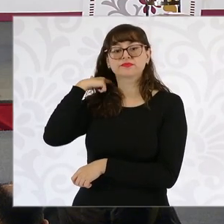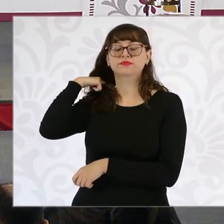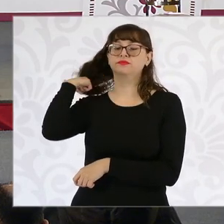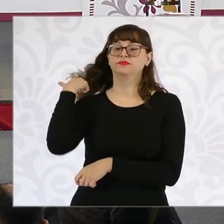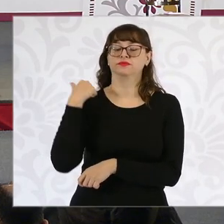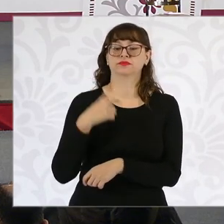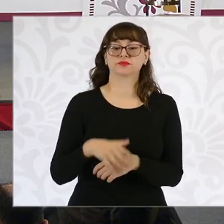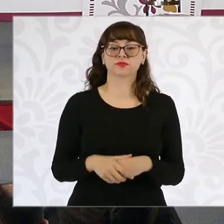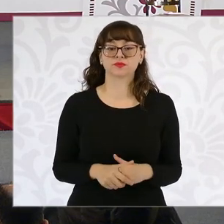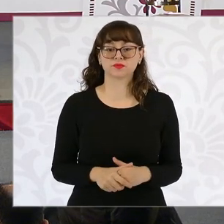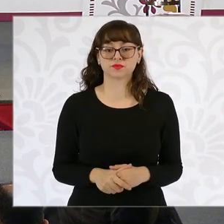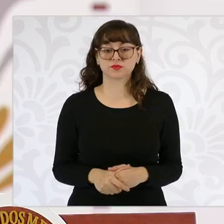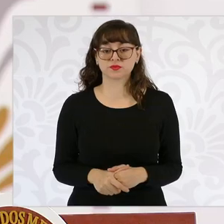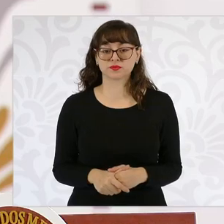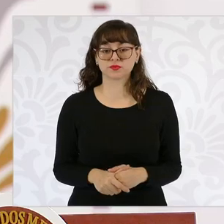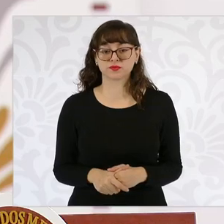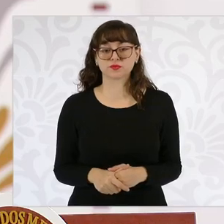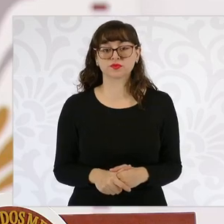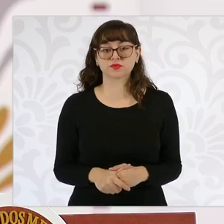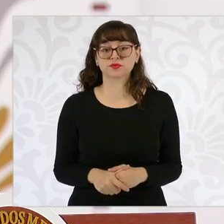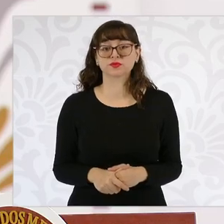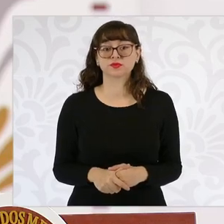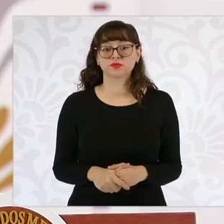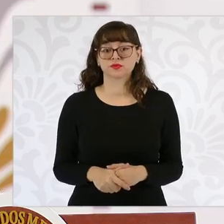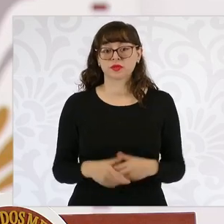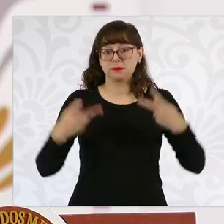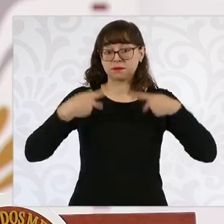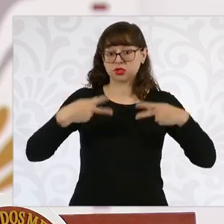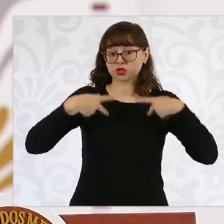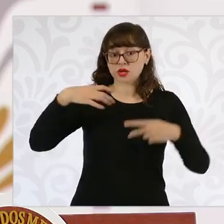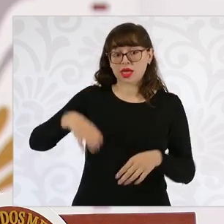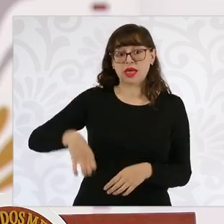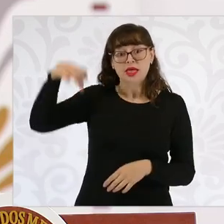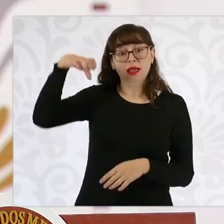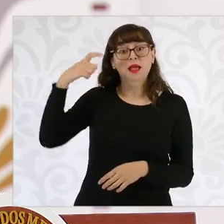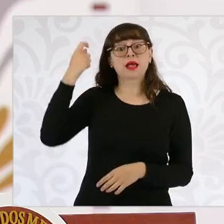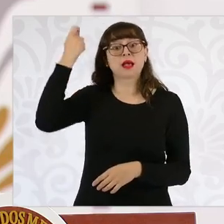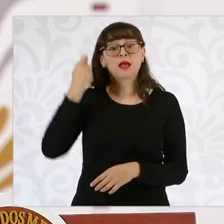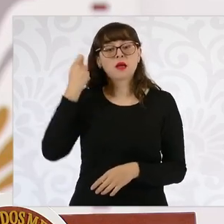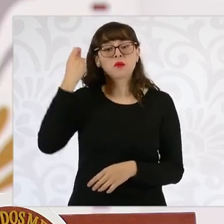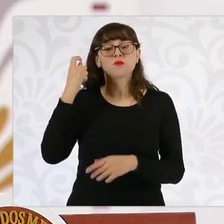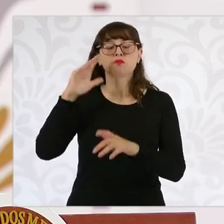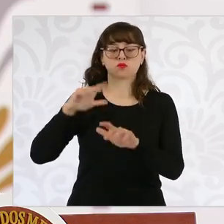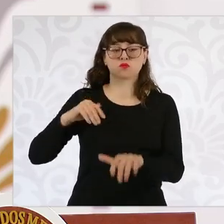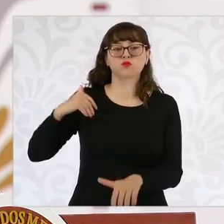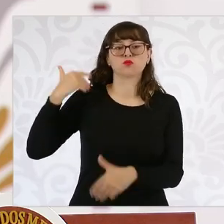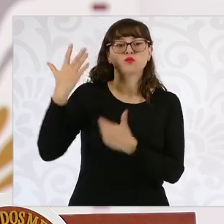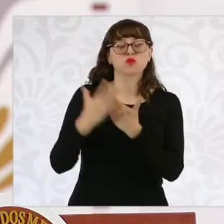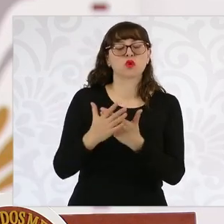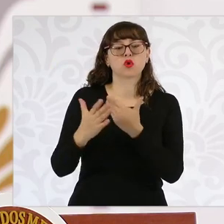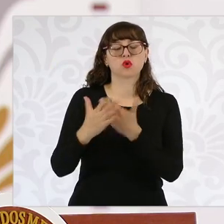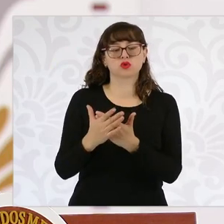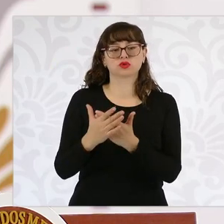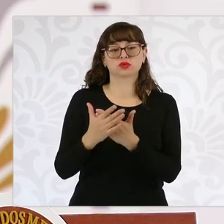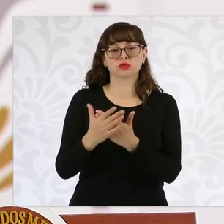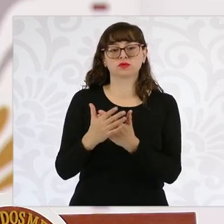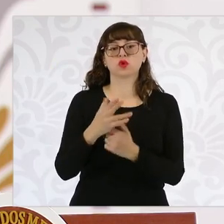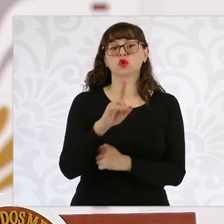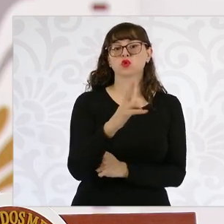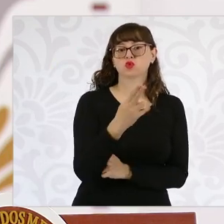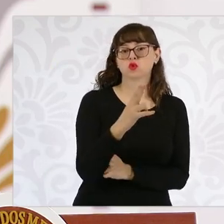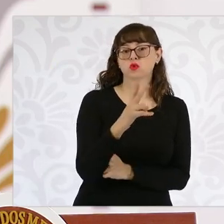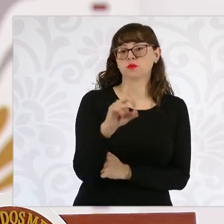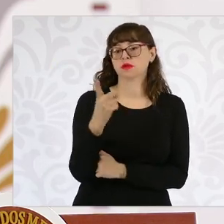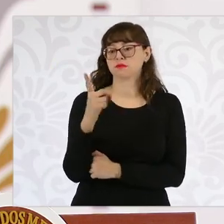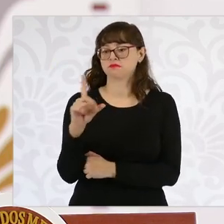la pensión de adulto mayor la vamos a iniciar a pagar el siguiente bimestre, lo que corresponde a noviembre